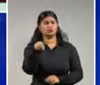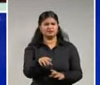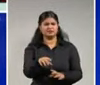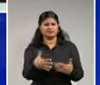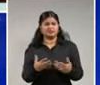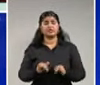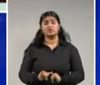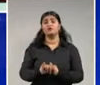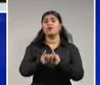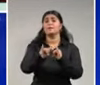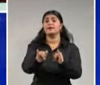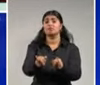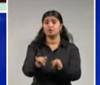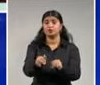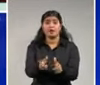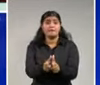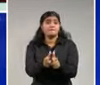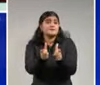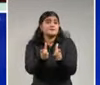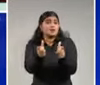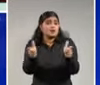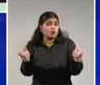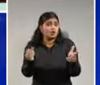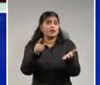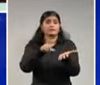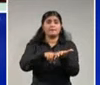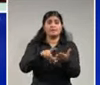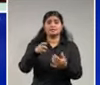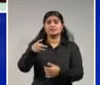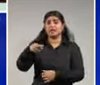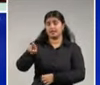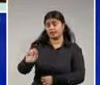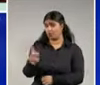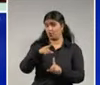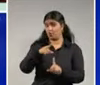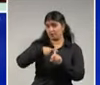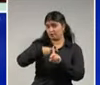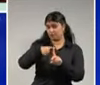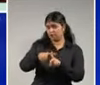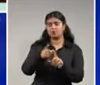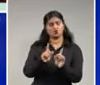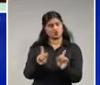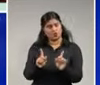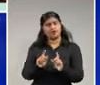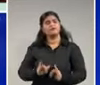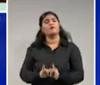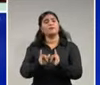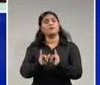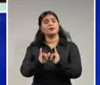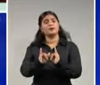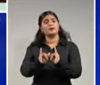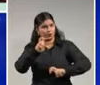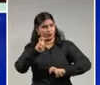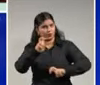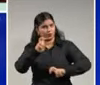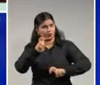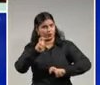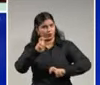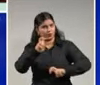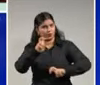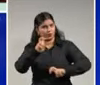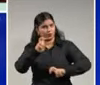Holguín, el 7,5%. Villa Clara, el 6,6%. Y Camagüey,